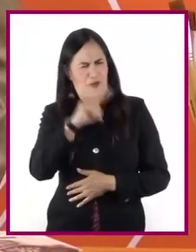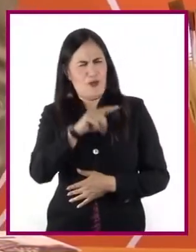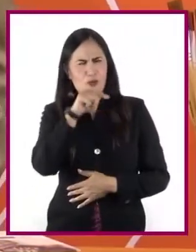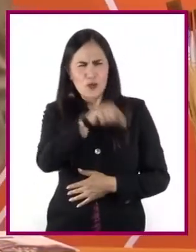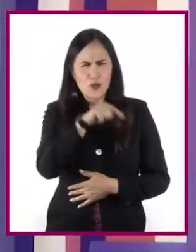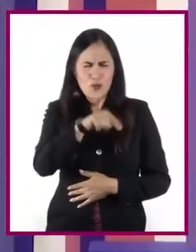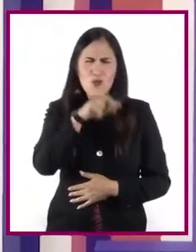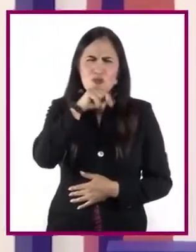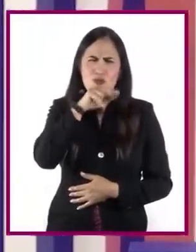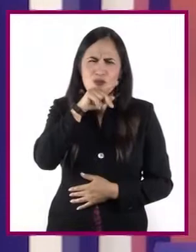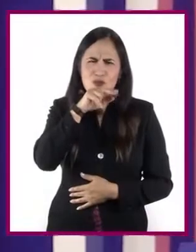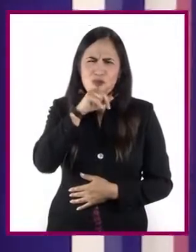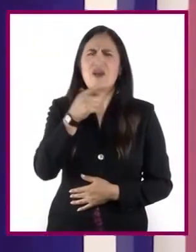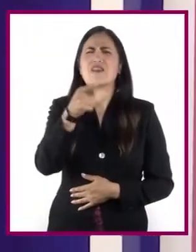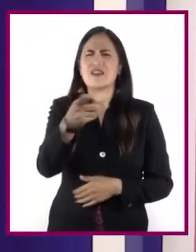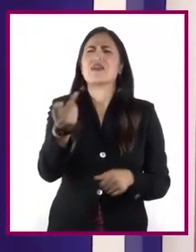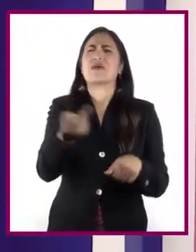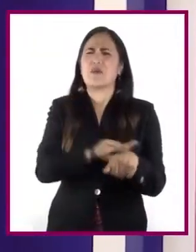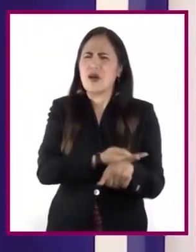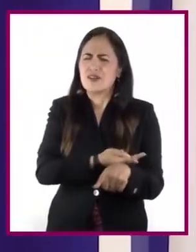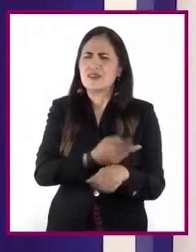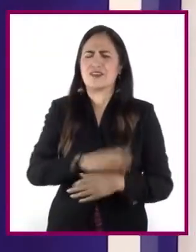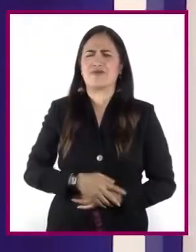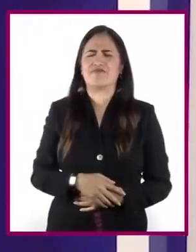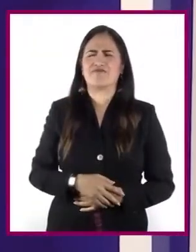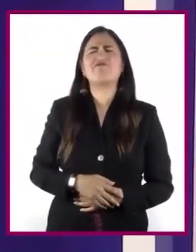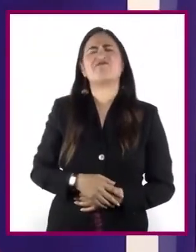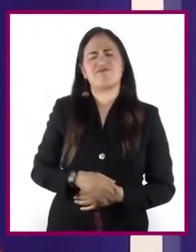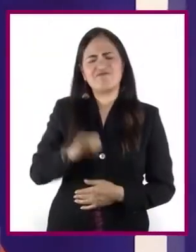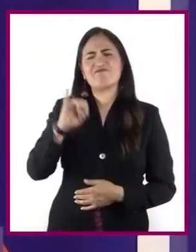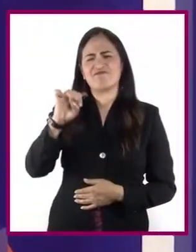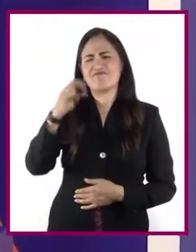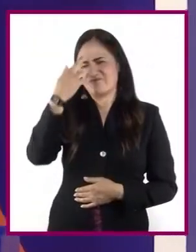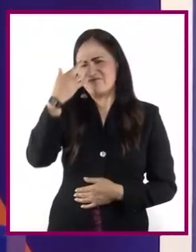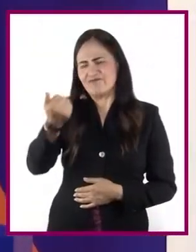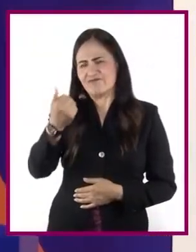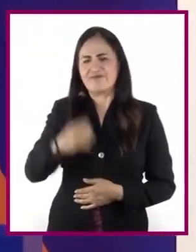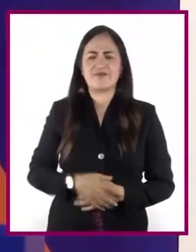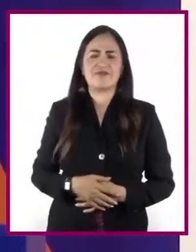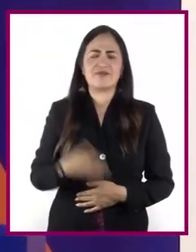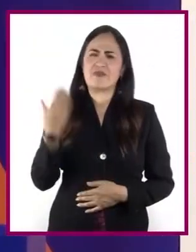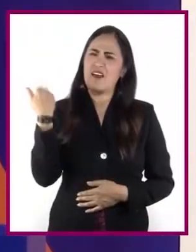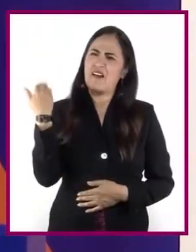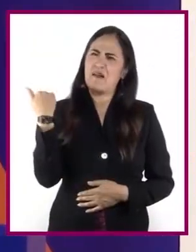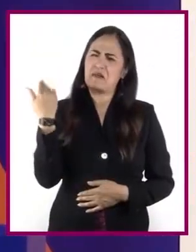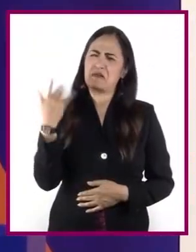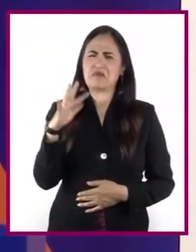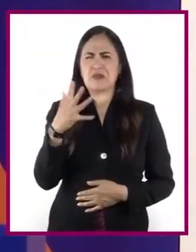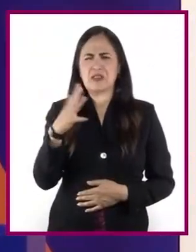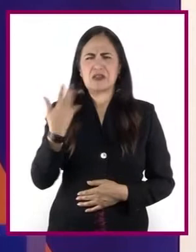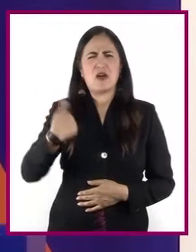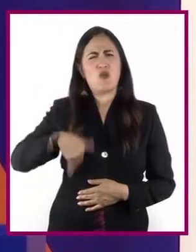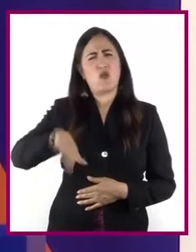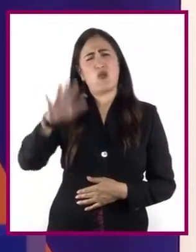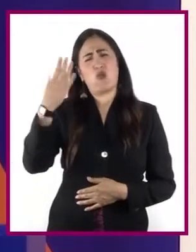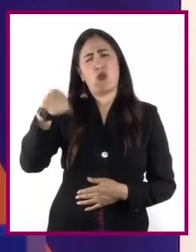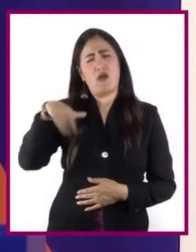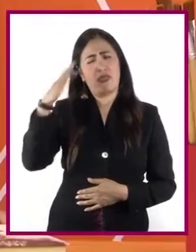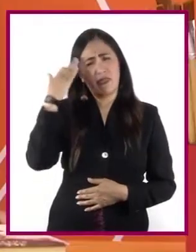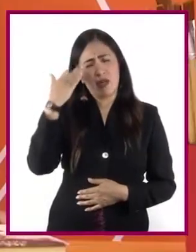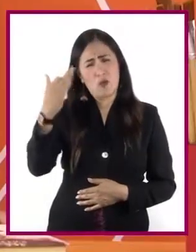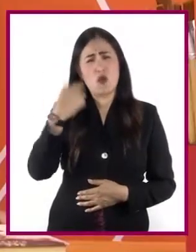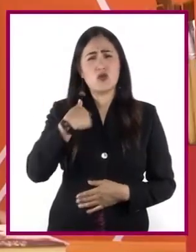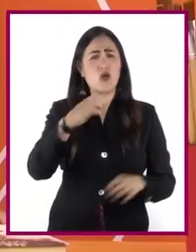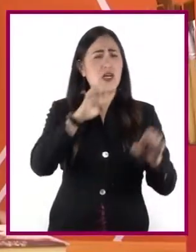¿Qué es lo que te pasa? Sí, profesor. Lo que pasa es que hace mucho tiempo